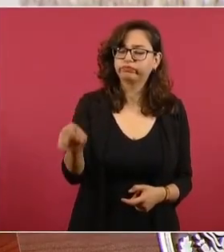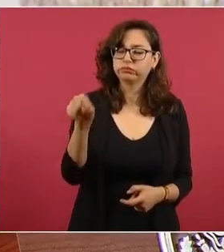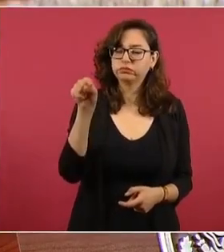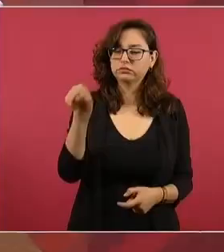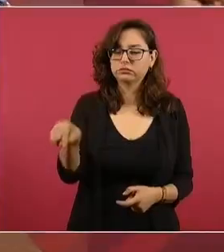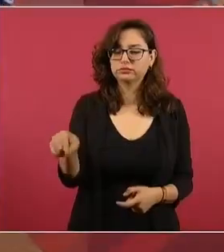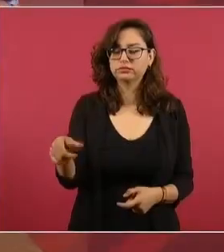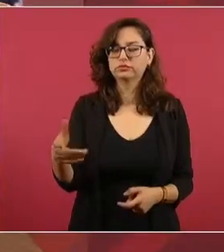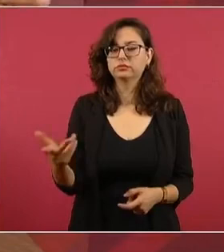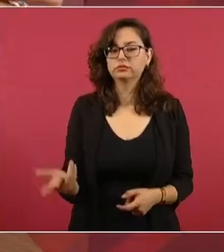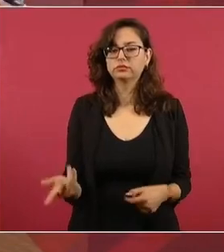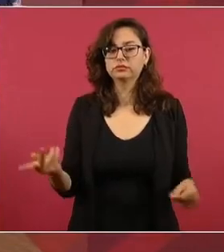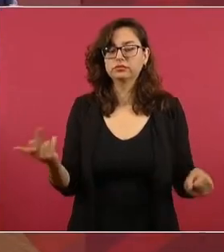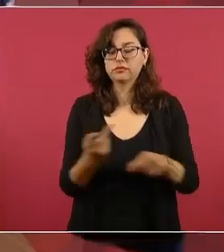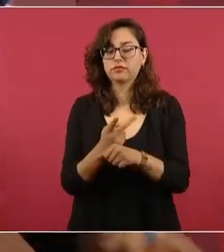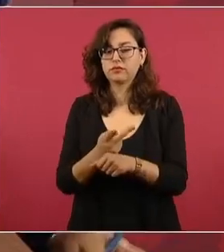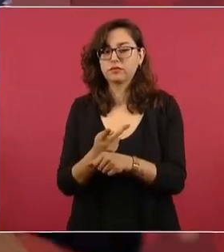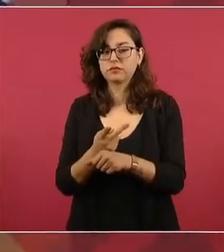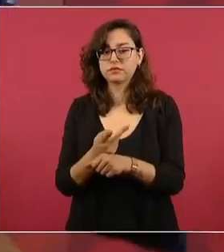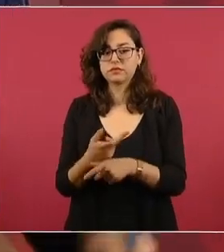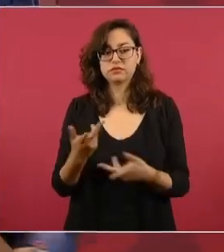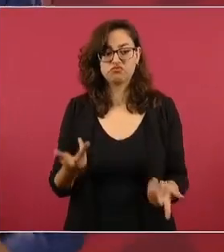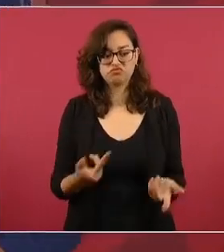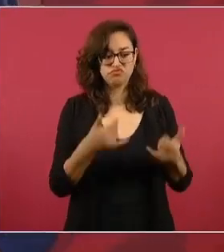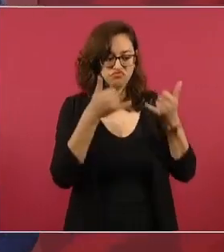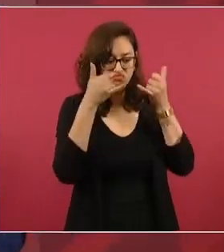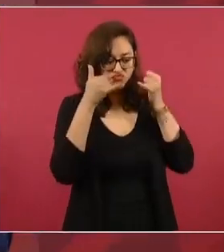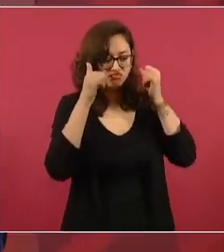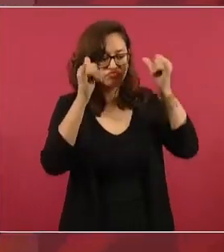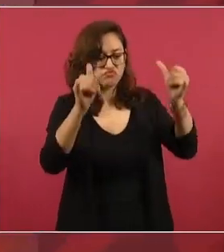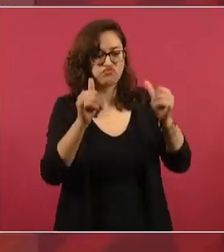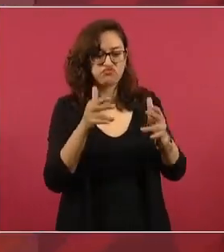mataban una res